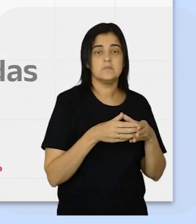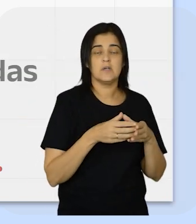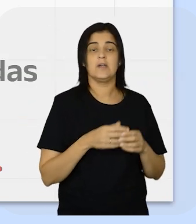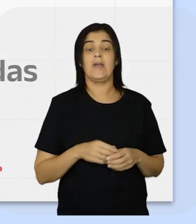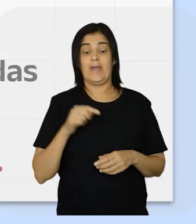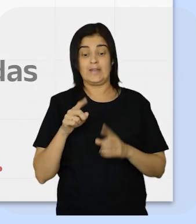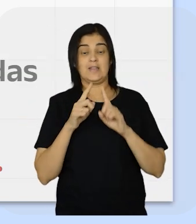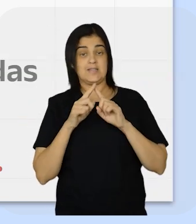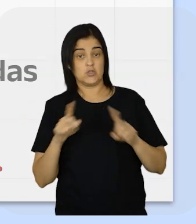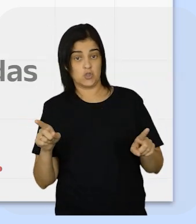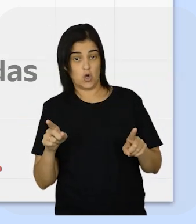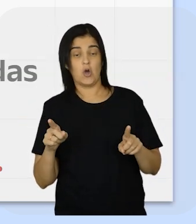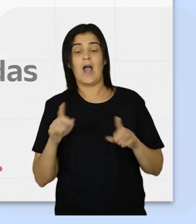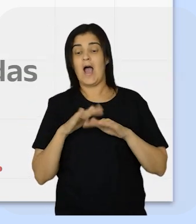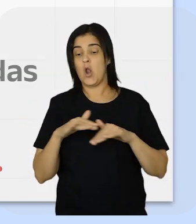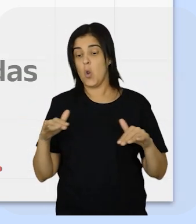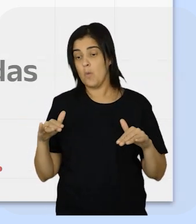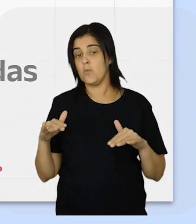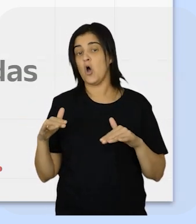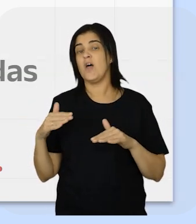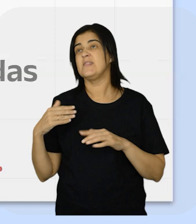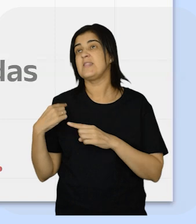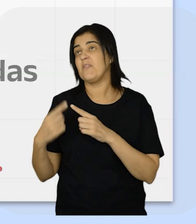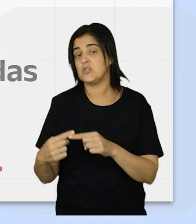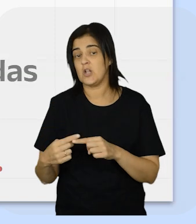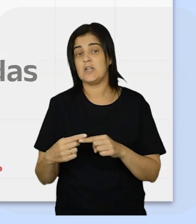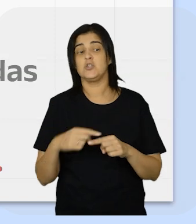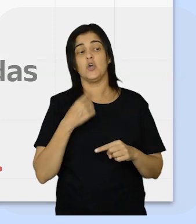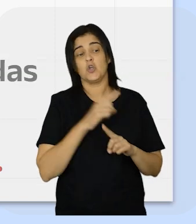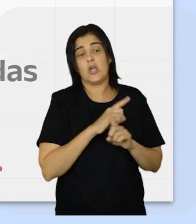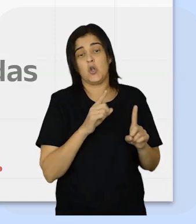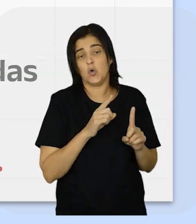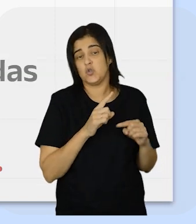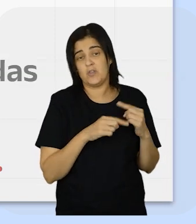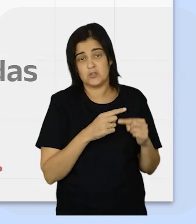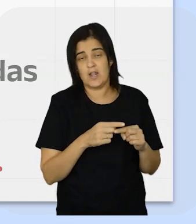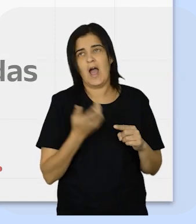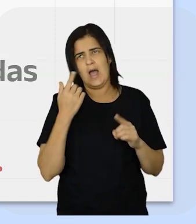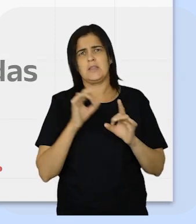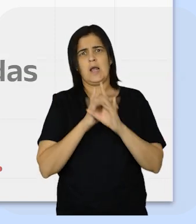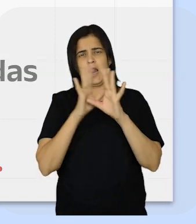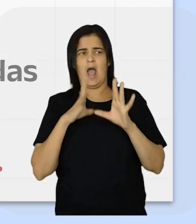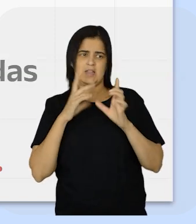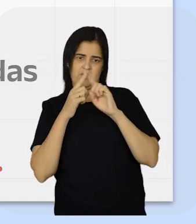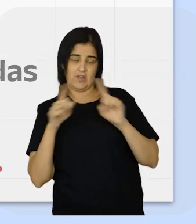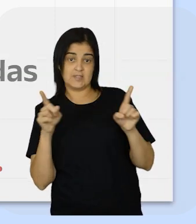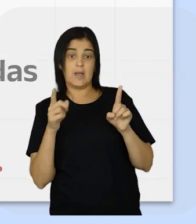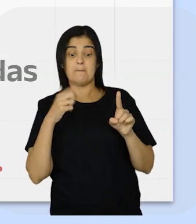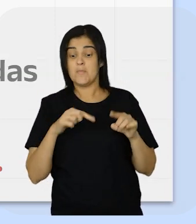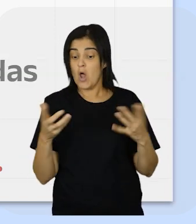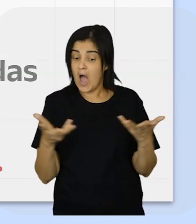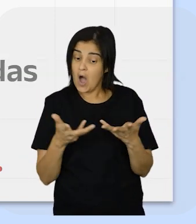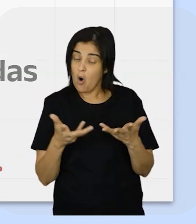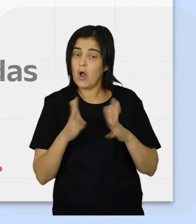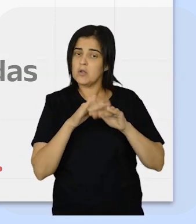Esta distinción entre alumnos no tradicionales y tradicionales en el pasado era mucho más clara. Hoy en día, la mayoría de nuestros